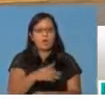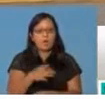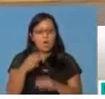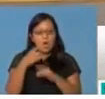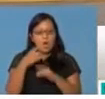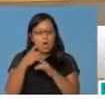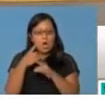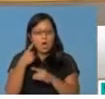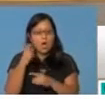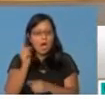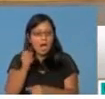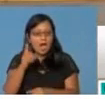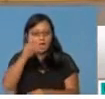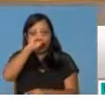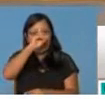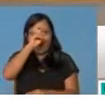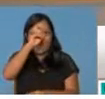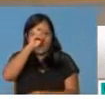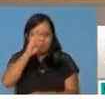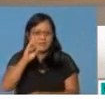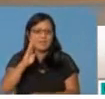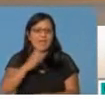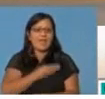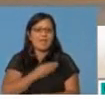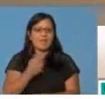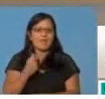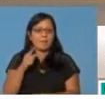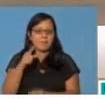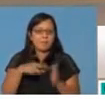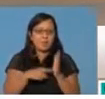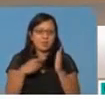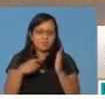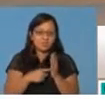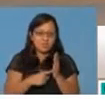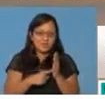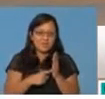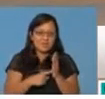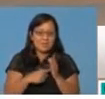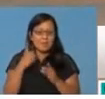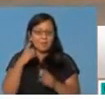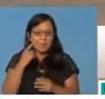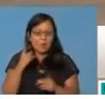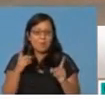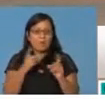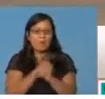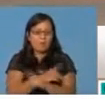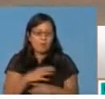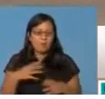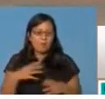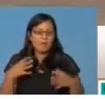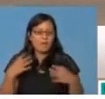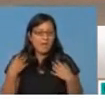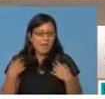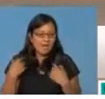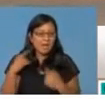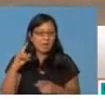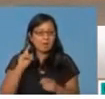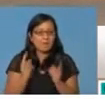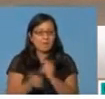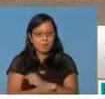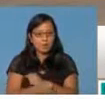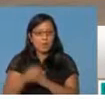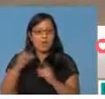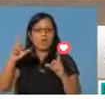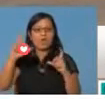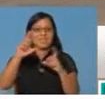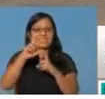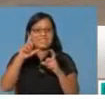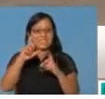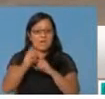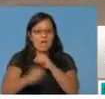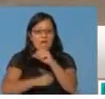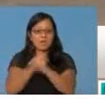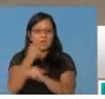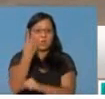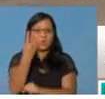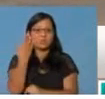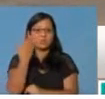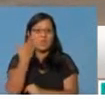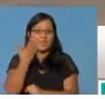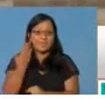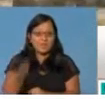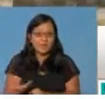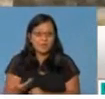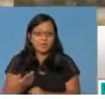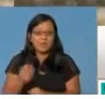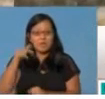la Fundación Favaloro, y como todos sabrán, la atención que tenemos en el Instituto de Seguros de Jujuy es hasta las 4